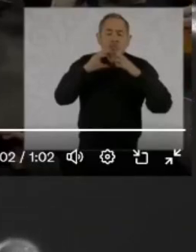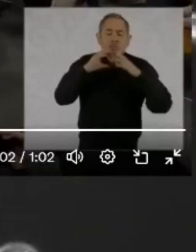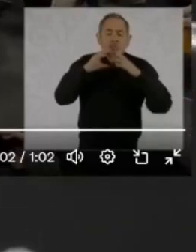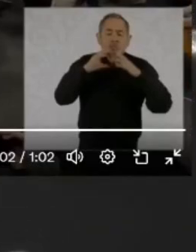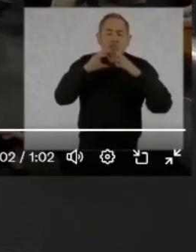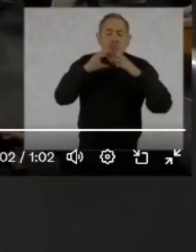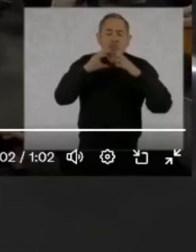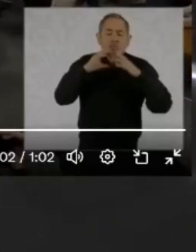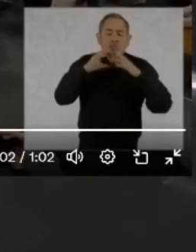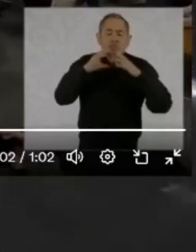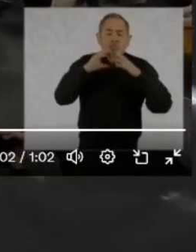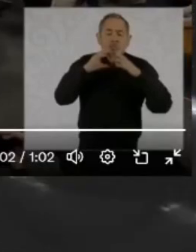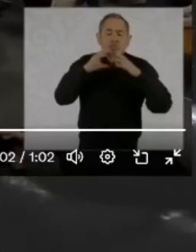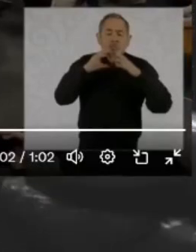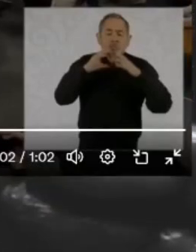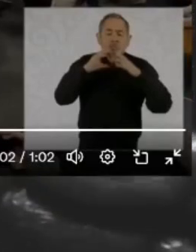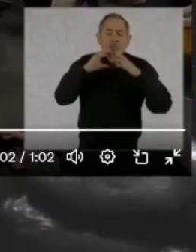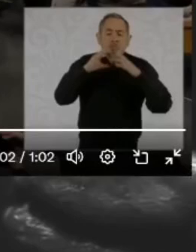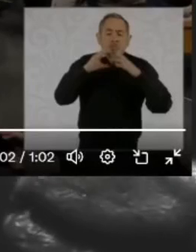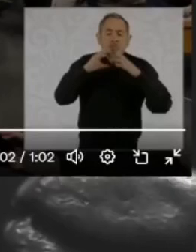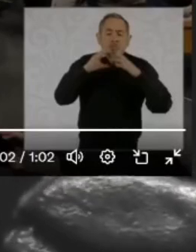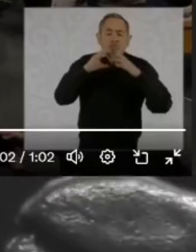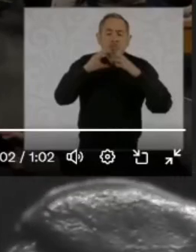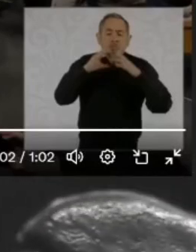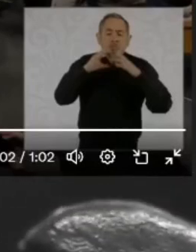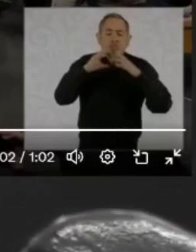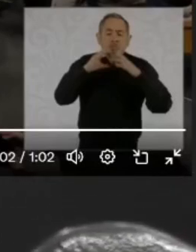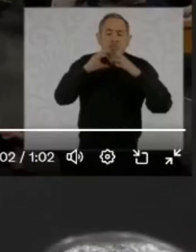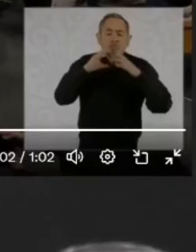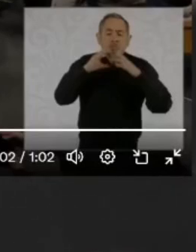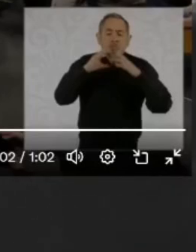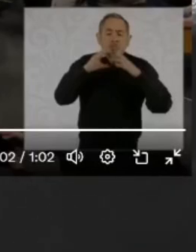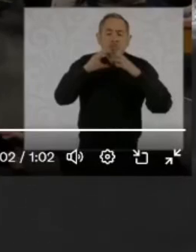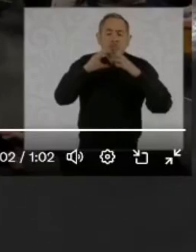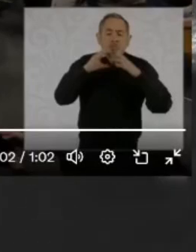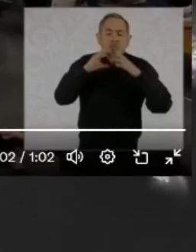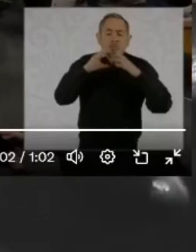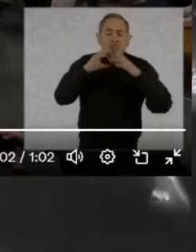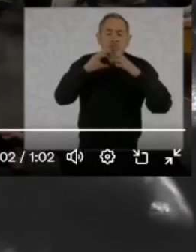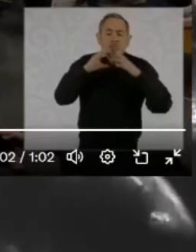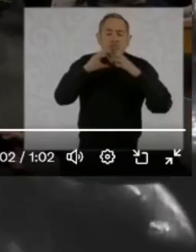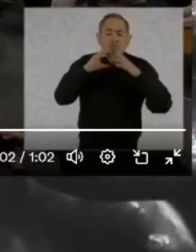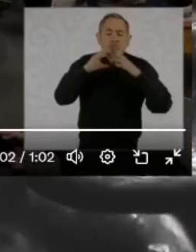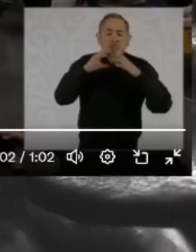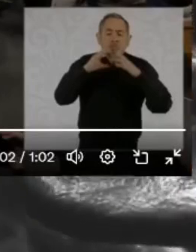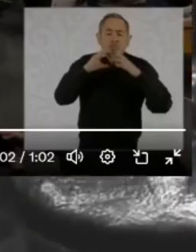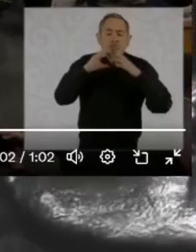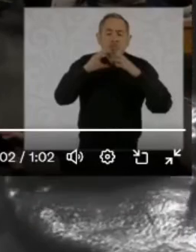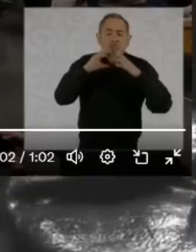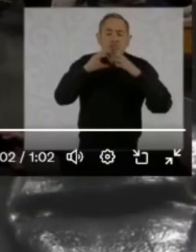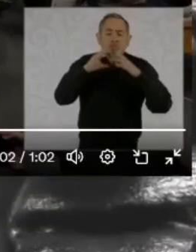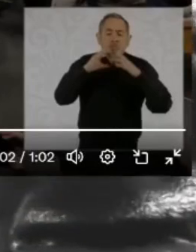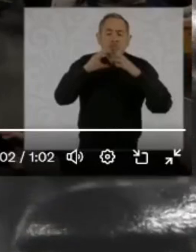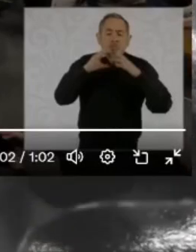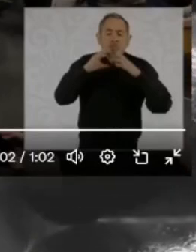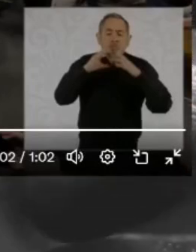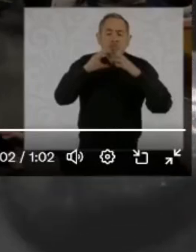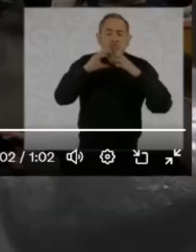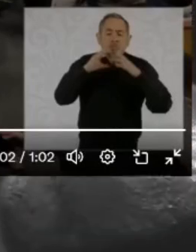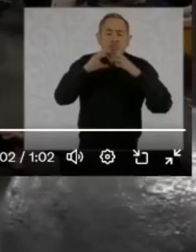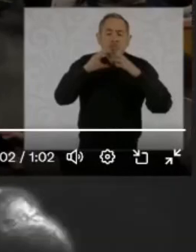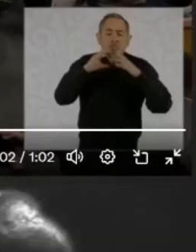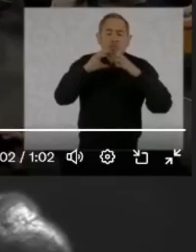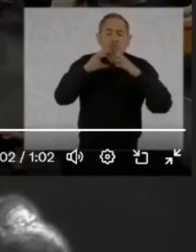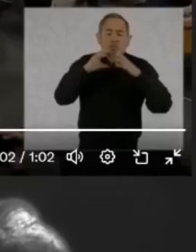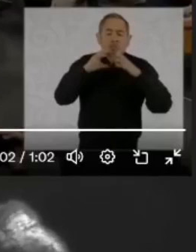eso ahí, no sé, no es el único lugar, hay varios, hay otras personas que tienen también ahí para poner, tienen sus caballerizas, y si te vas